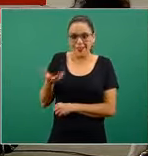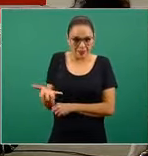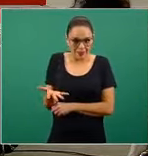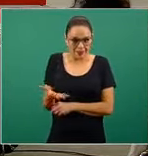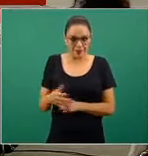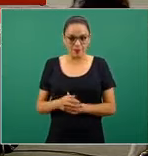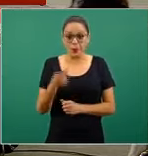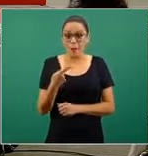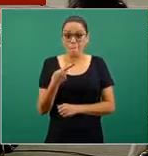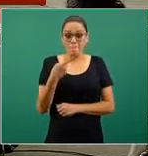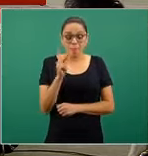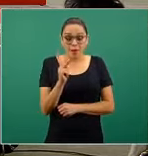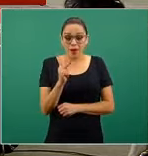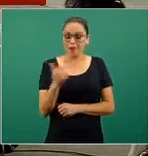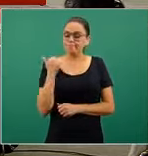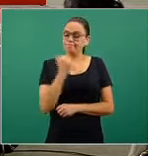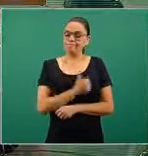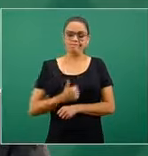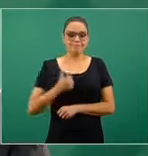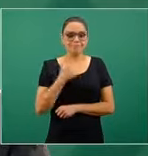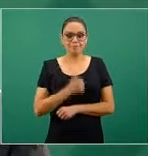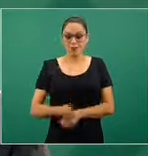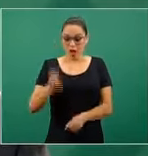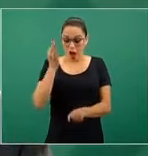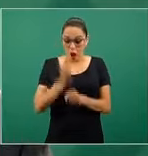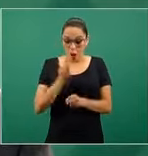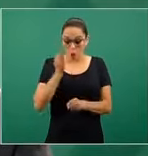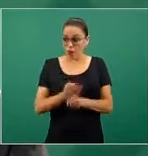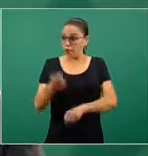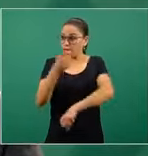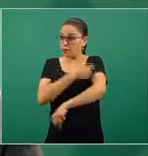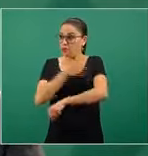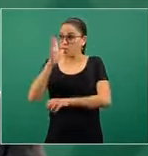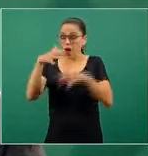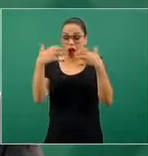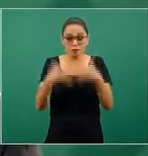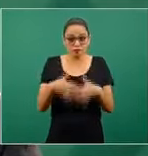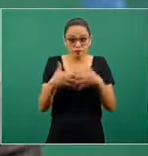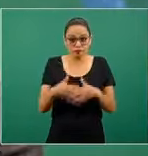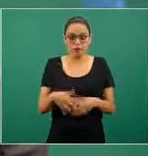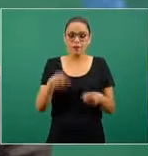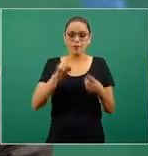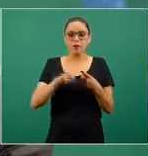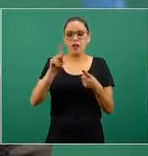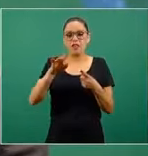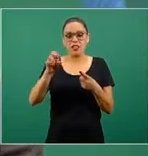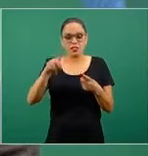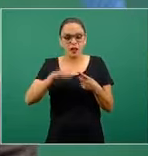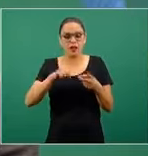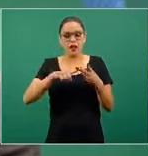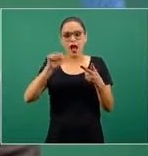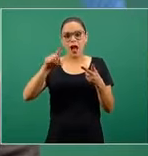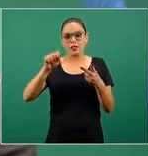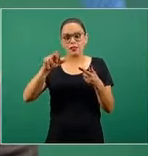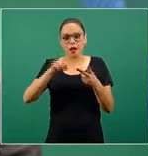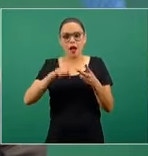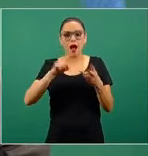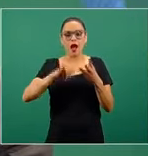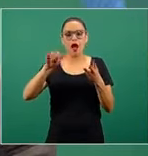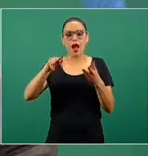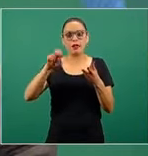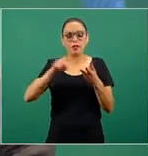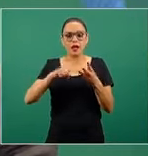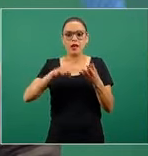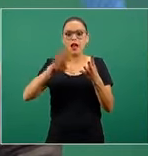desafortunadamente ninguna de las vacunas hasta el momento conocidas, Pfizer, Astra, Janssen, CanSino,